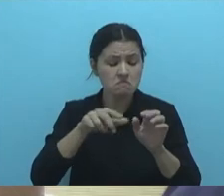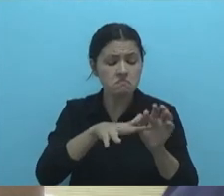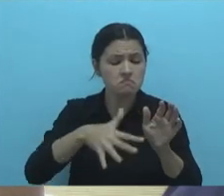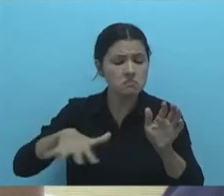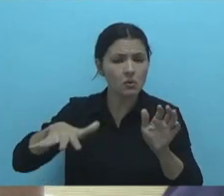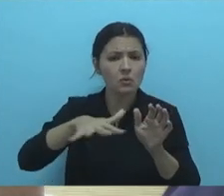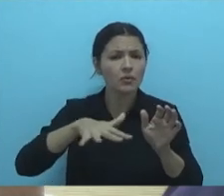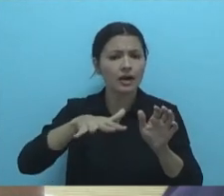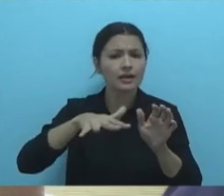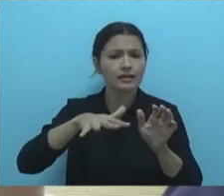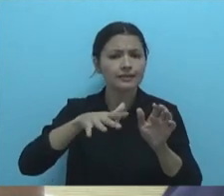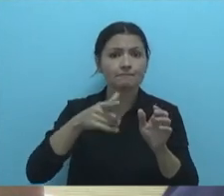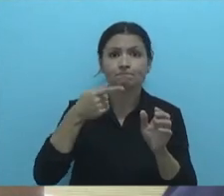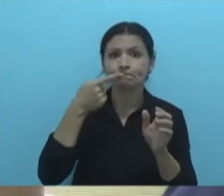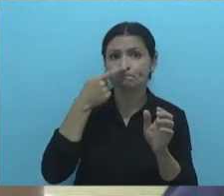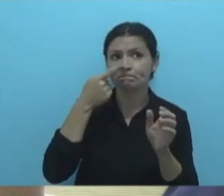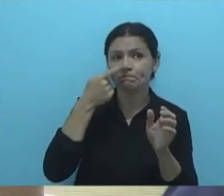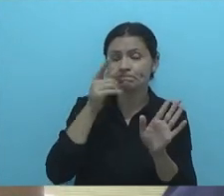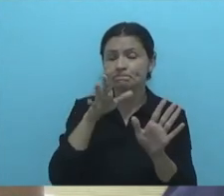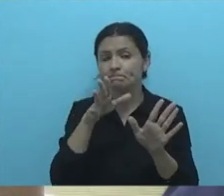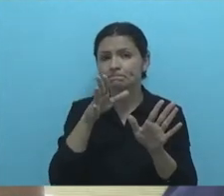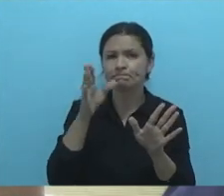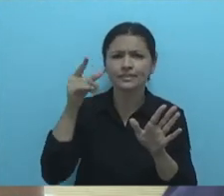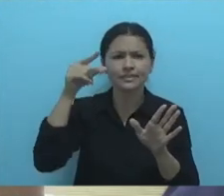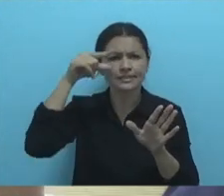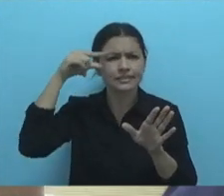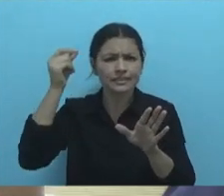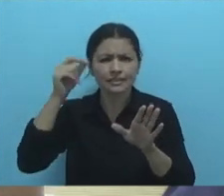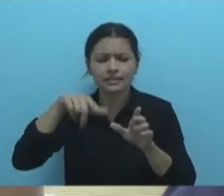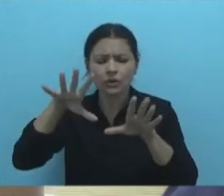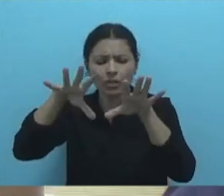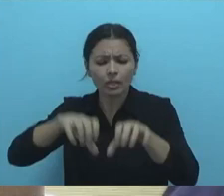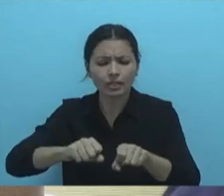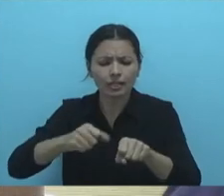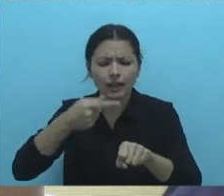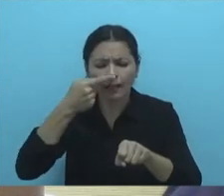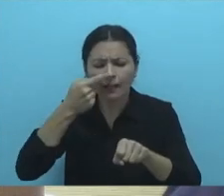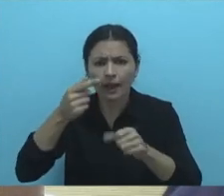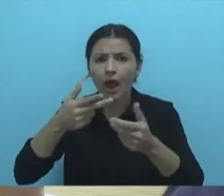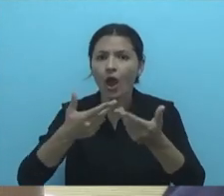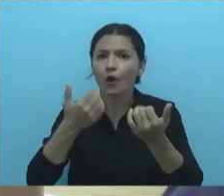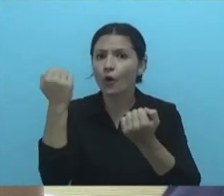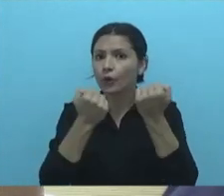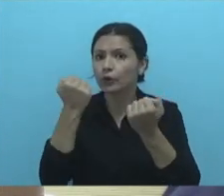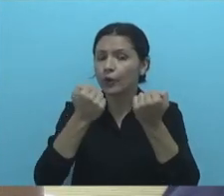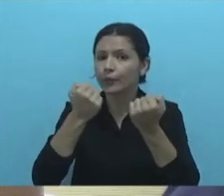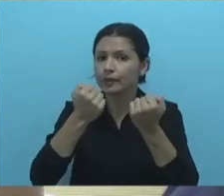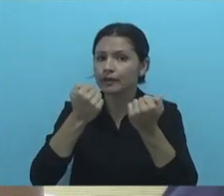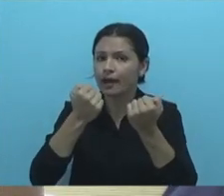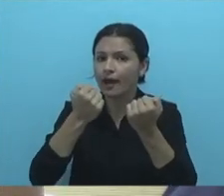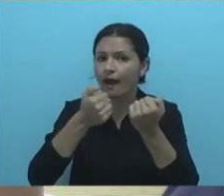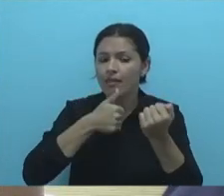tapete la idea de que van a ser intereses chinos lo que se van a quedar sobre el río Paraná lo cual vuelve a marcar la necesidad sobre